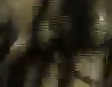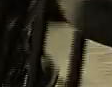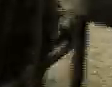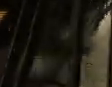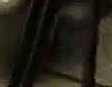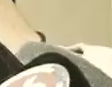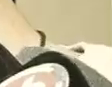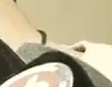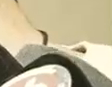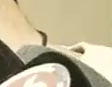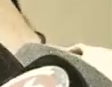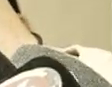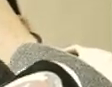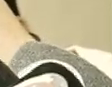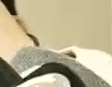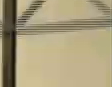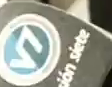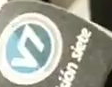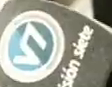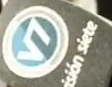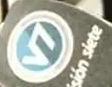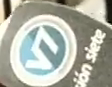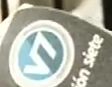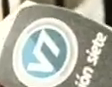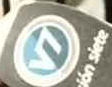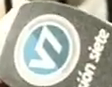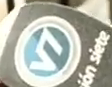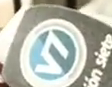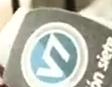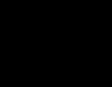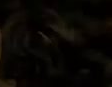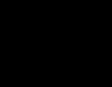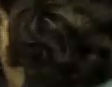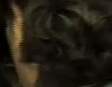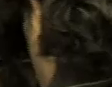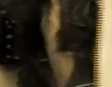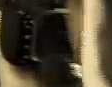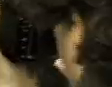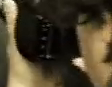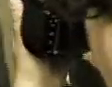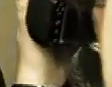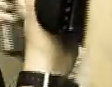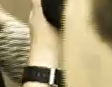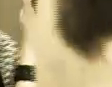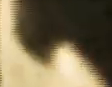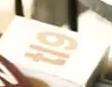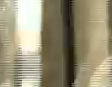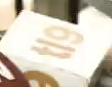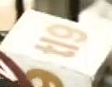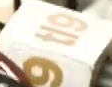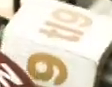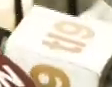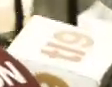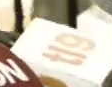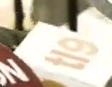excarcelación, me volvió el arma al cuerpo. Pablo habló solamente de su amigo íntimo y de la relación, y explicó y se